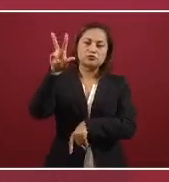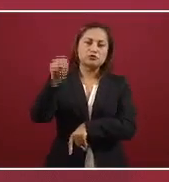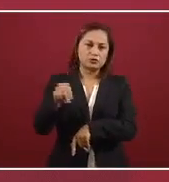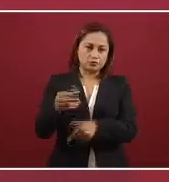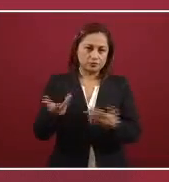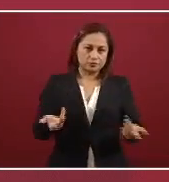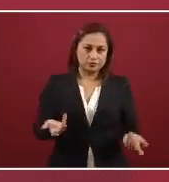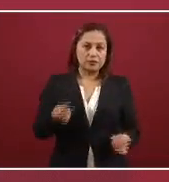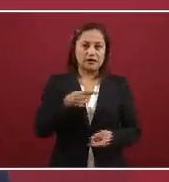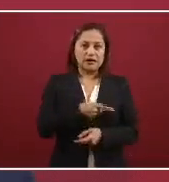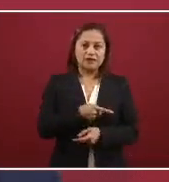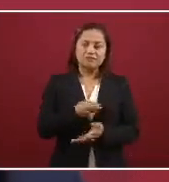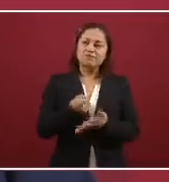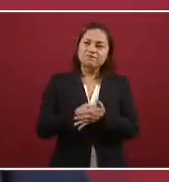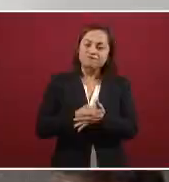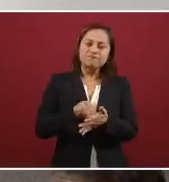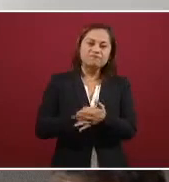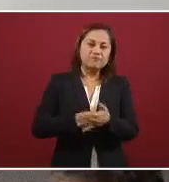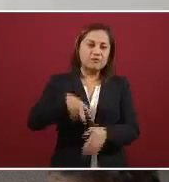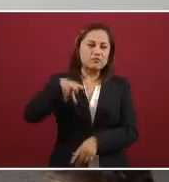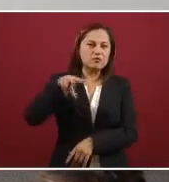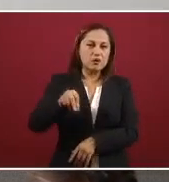Entonces, no